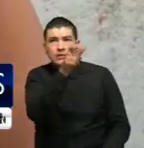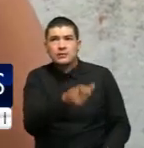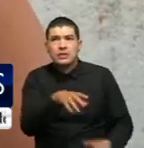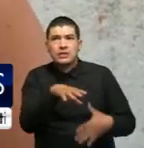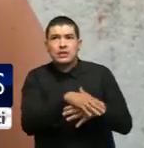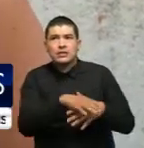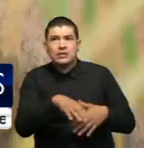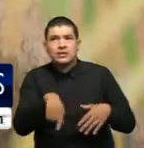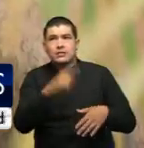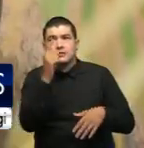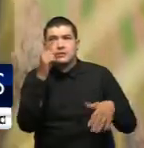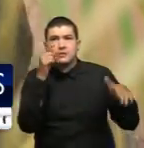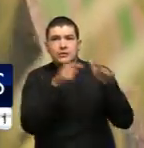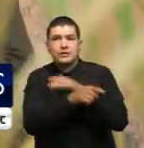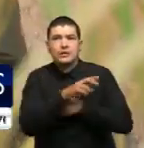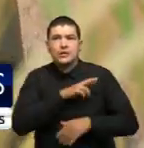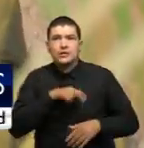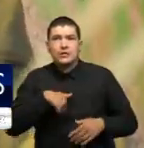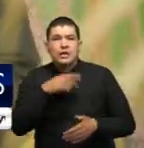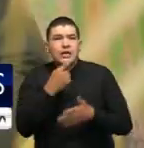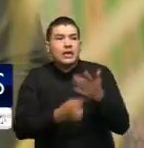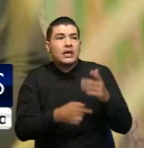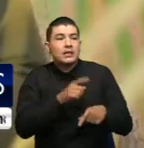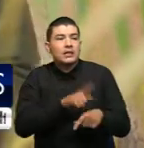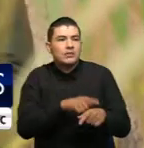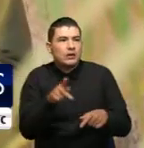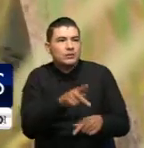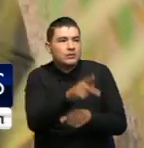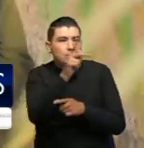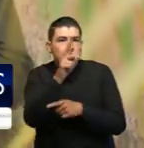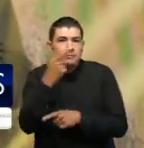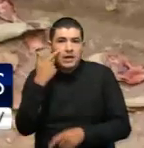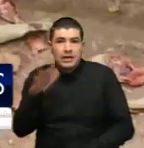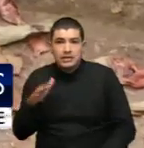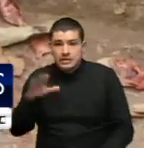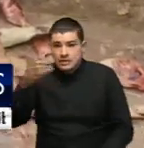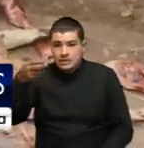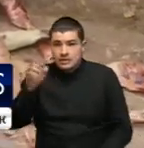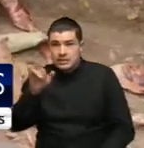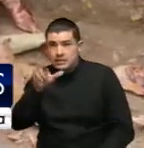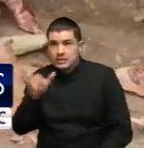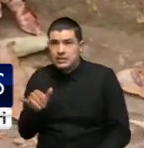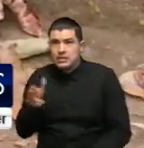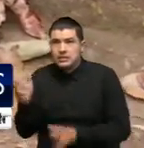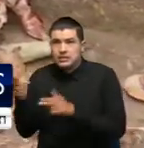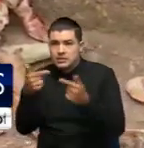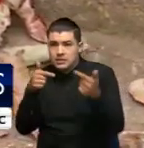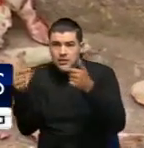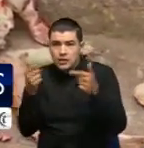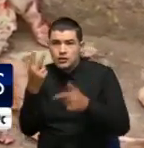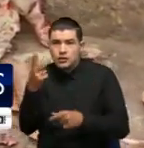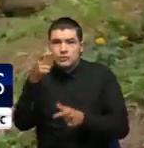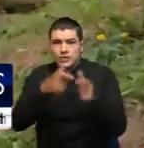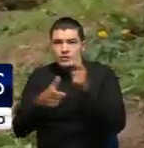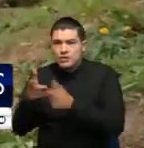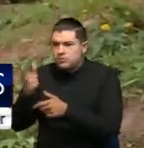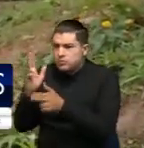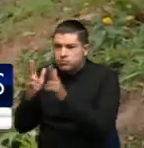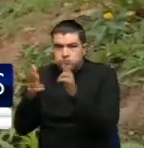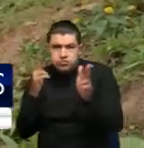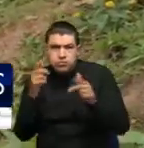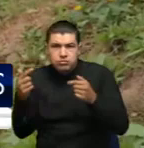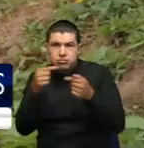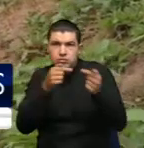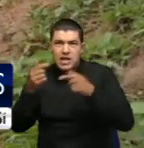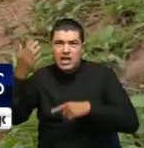se fue, y uno que ahora lo íbamos a perseguir. Al parecer, Shirley quedó en medio del fuego cruzado entre dos personas que sostenían una